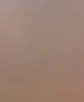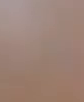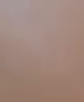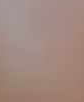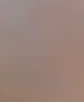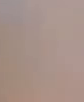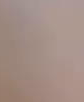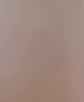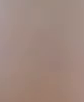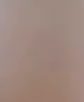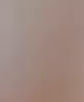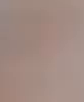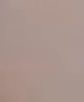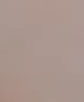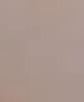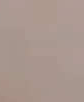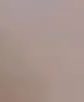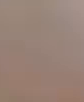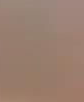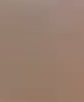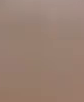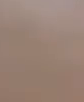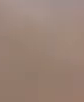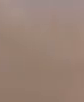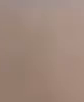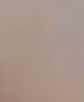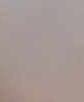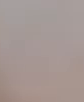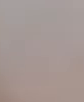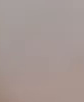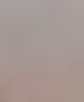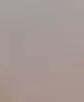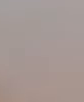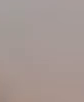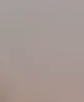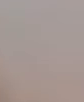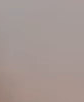una proyección de los tamaños de todo lo que hay ahí.